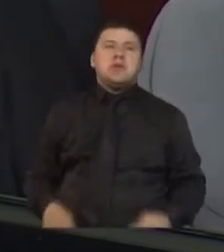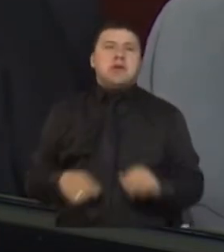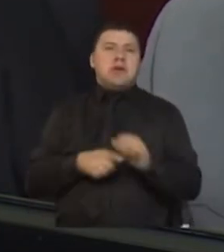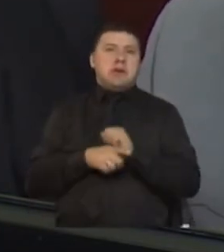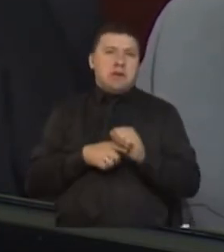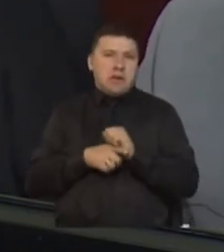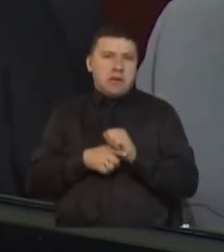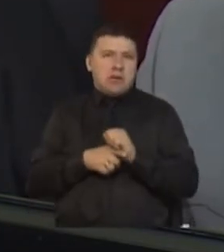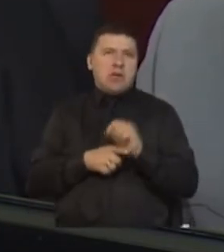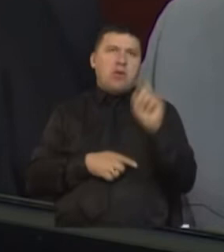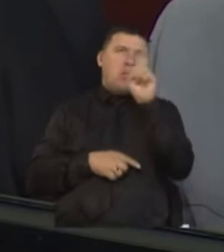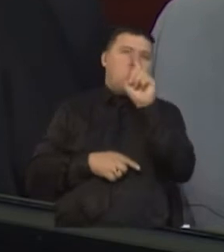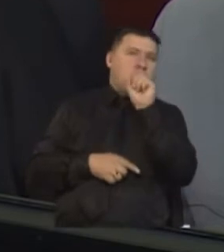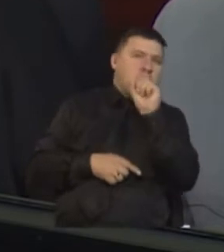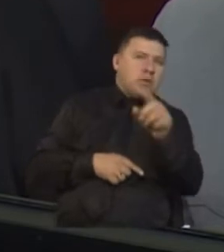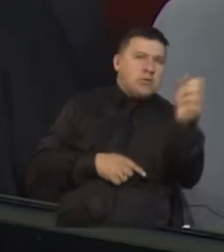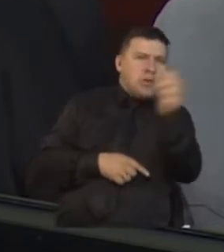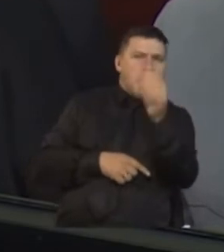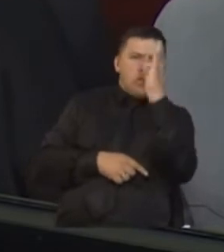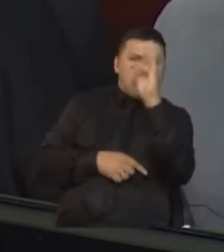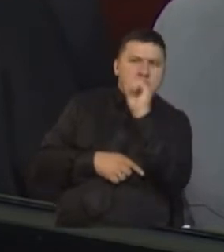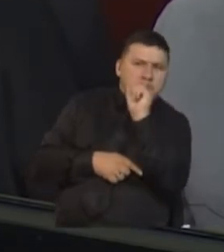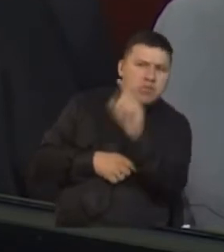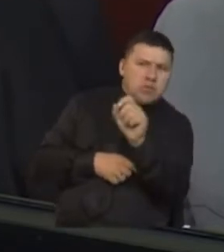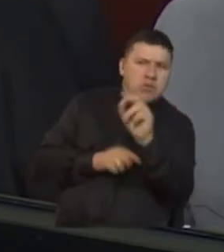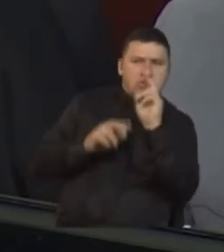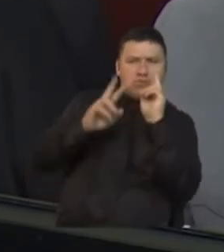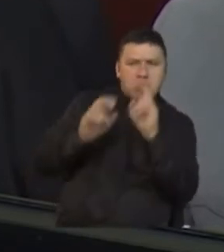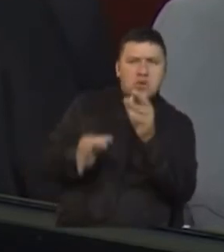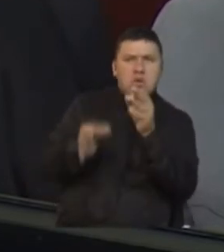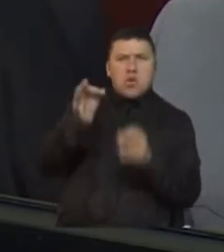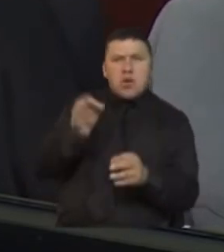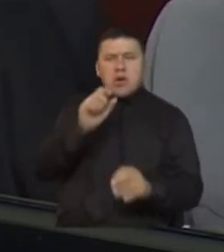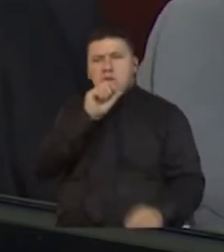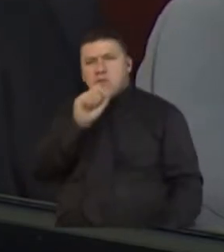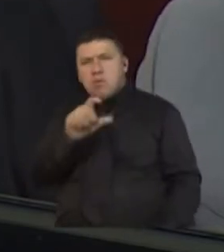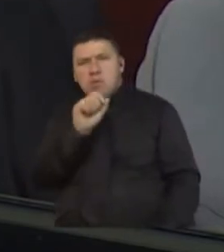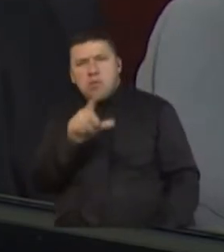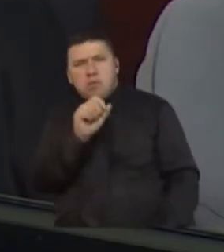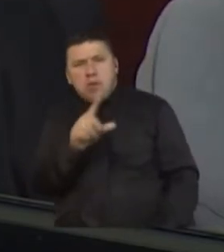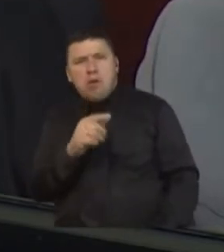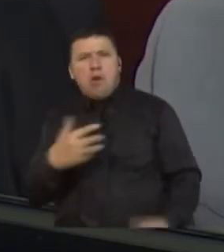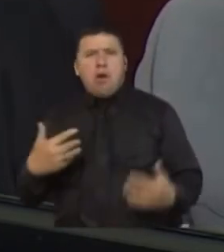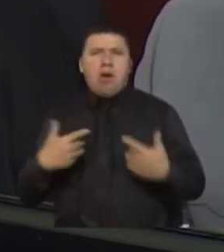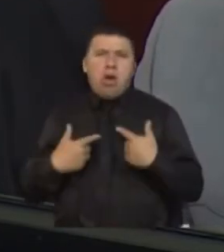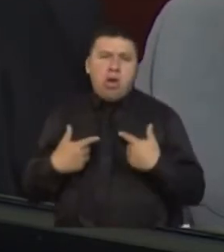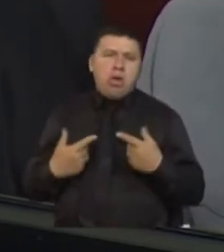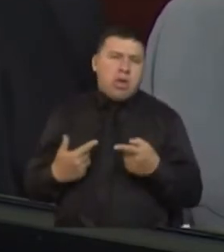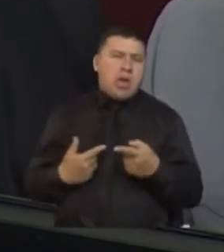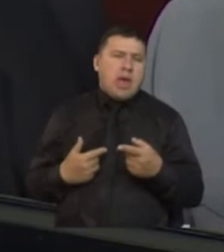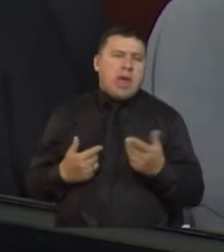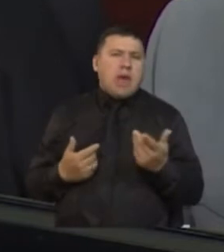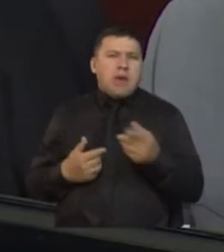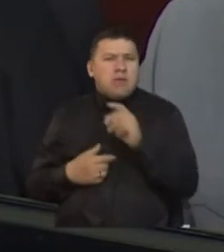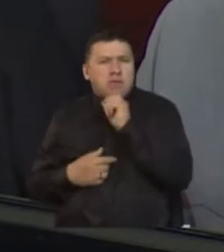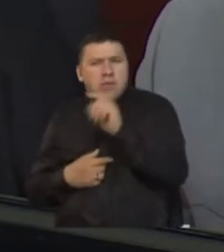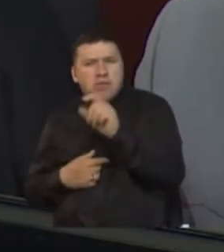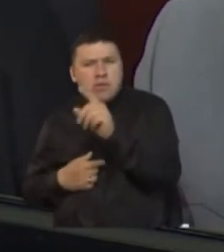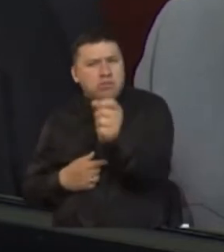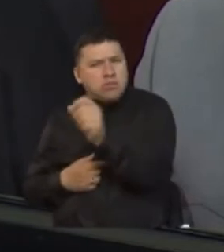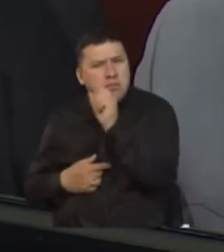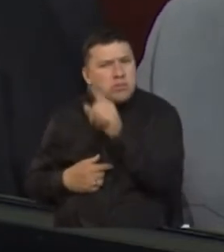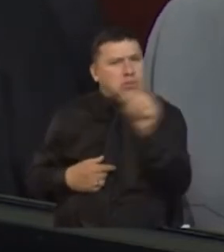practicar interrogatorios a testigos, investigados, peritos o víctimas, la comparecencia